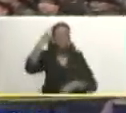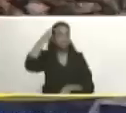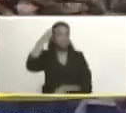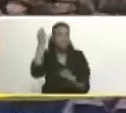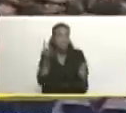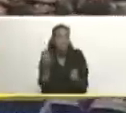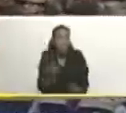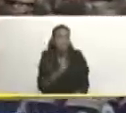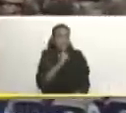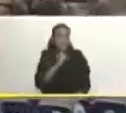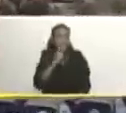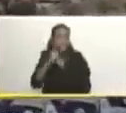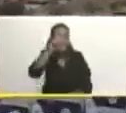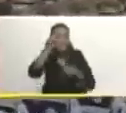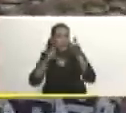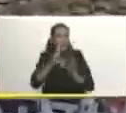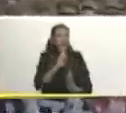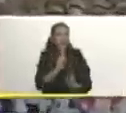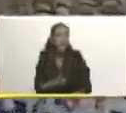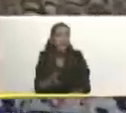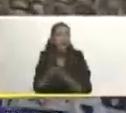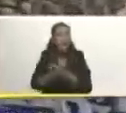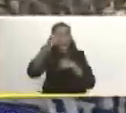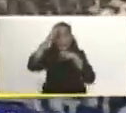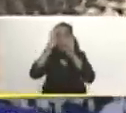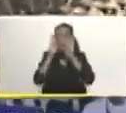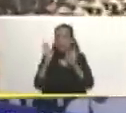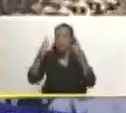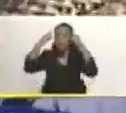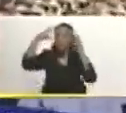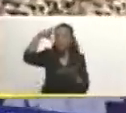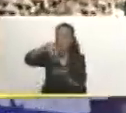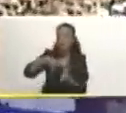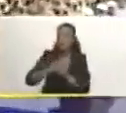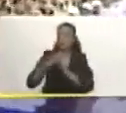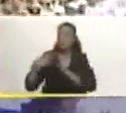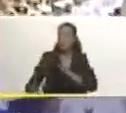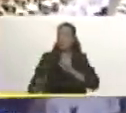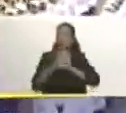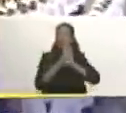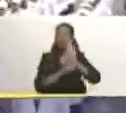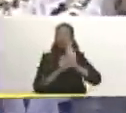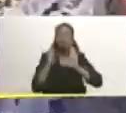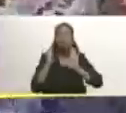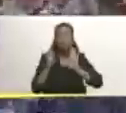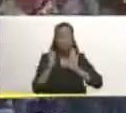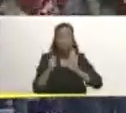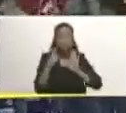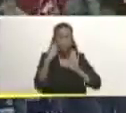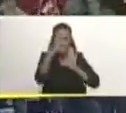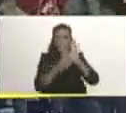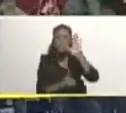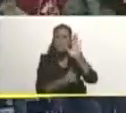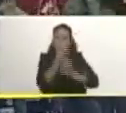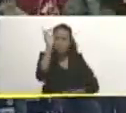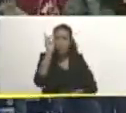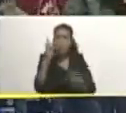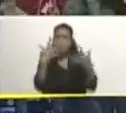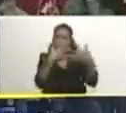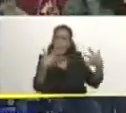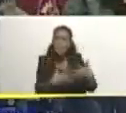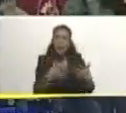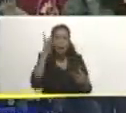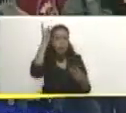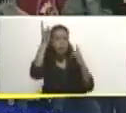por difíciles que se presentan, serán atendidas con el Estado de Derecho consagrado en la Constitución, con el desarrollo de líneas